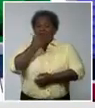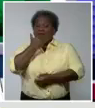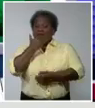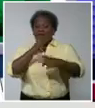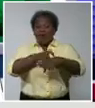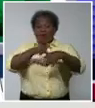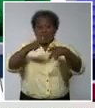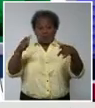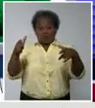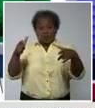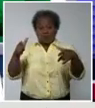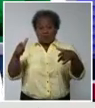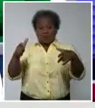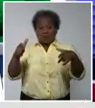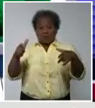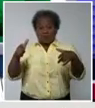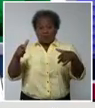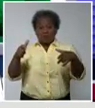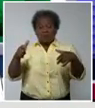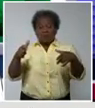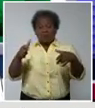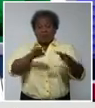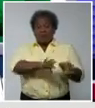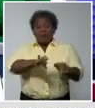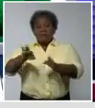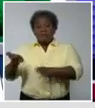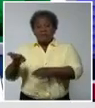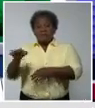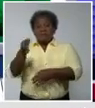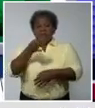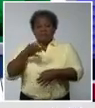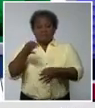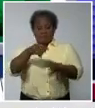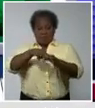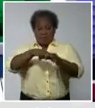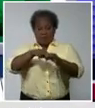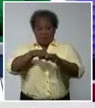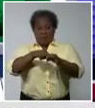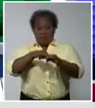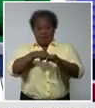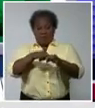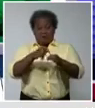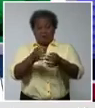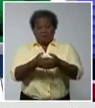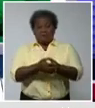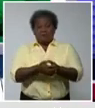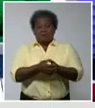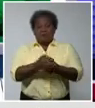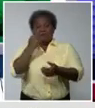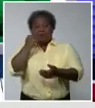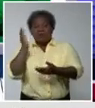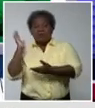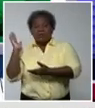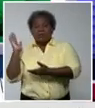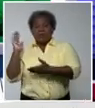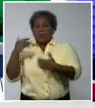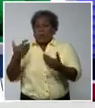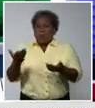elevadas, además del municipio especial Isla de la Juventud, que hemos visto su